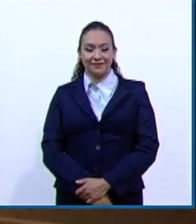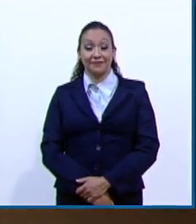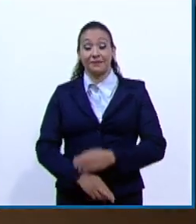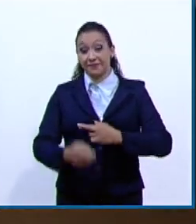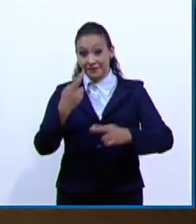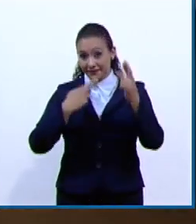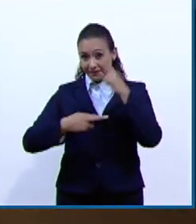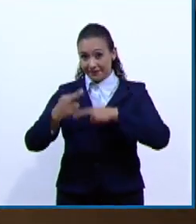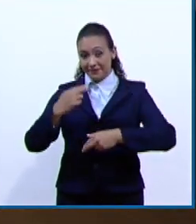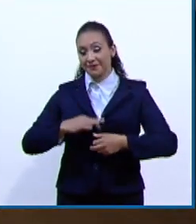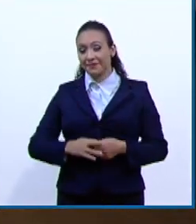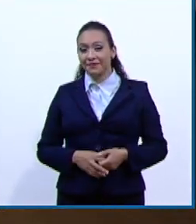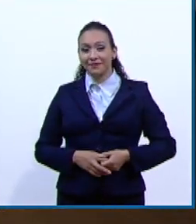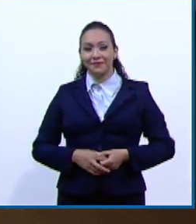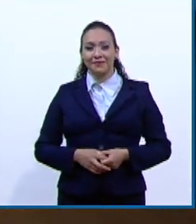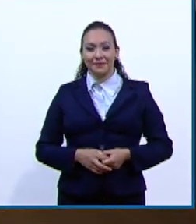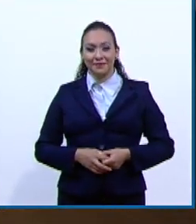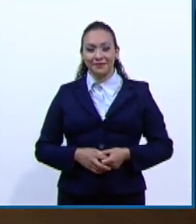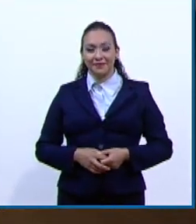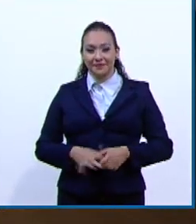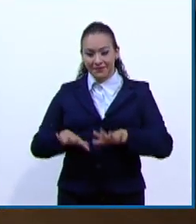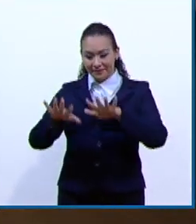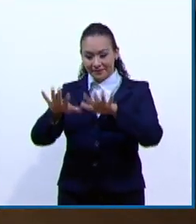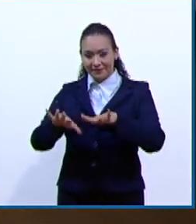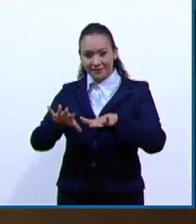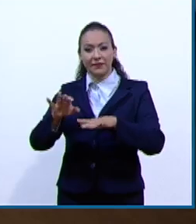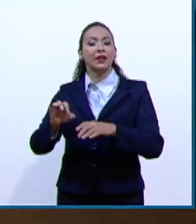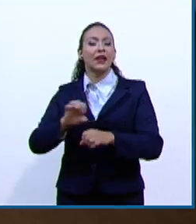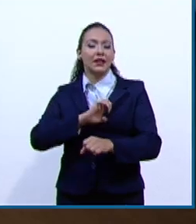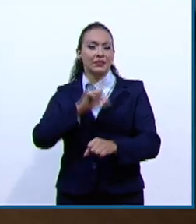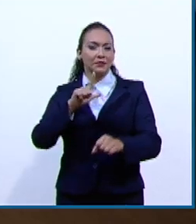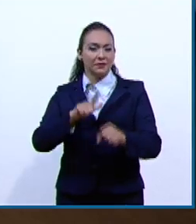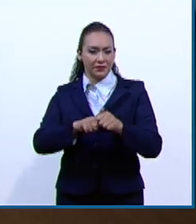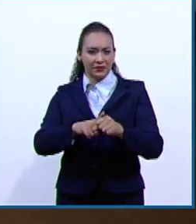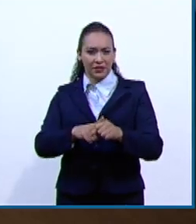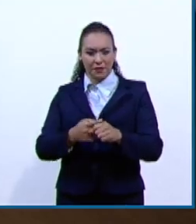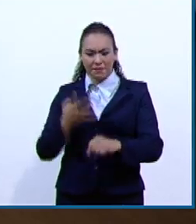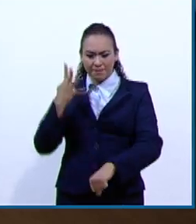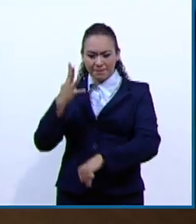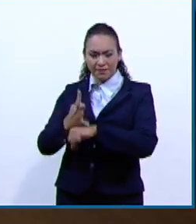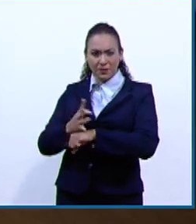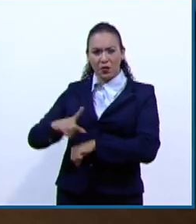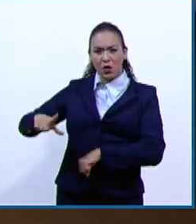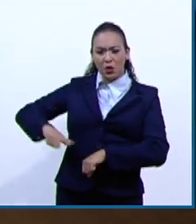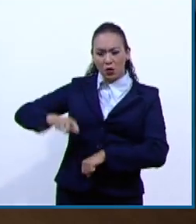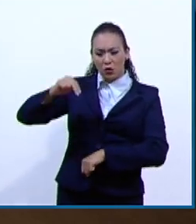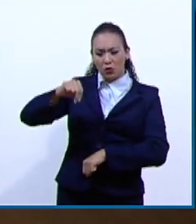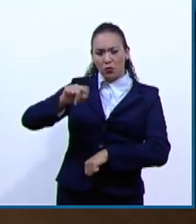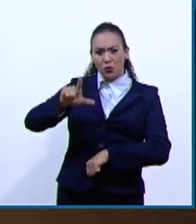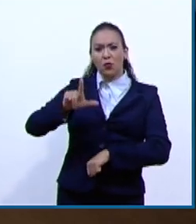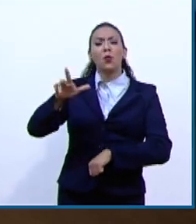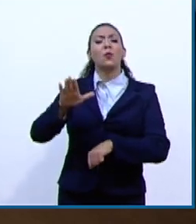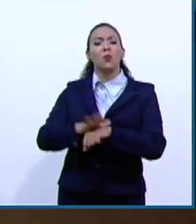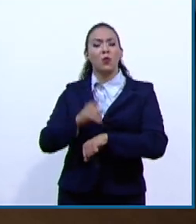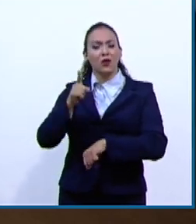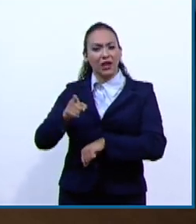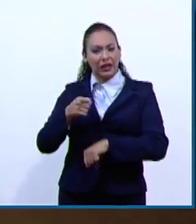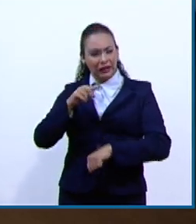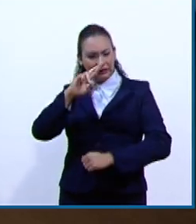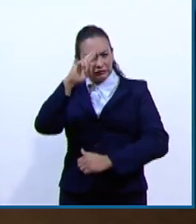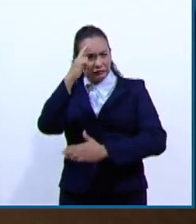Al regresar, la Sala Regional Especializada sancionó al gobernador de Nuevo León por violar el marco